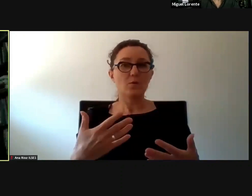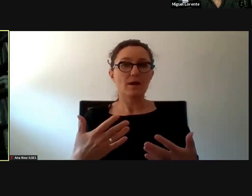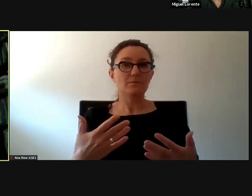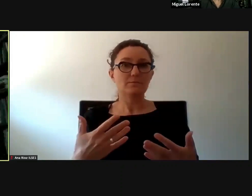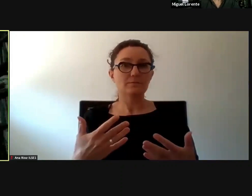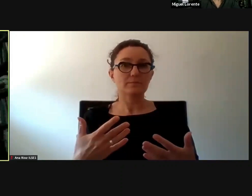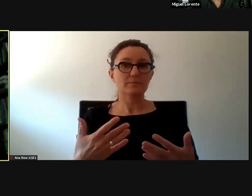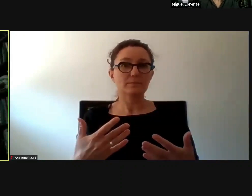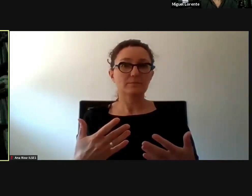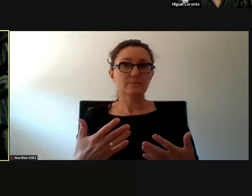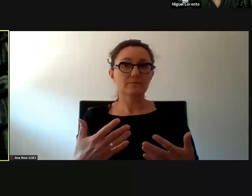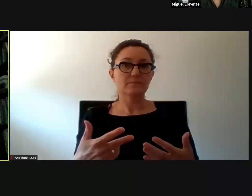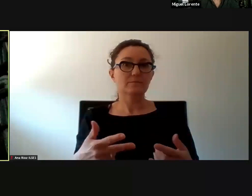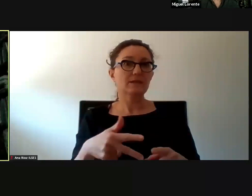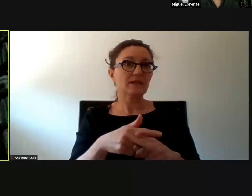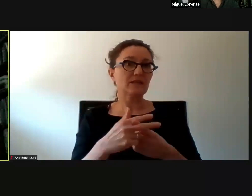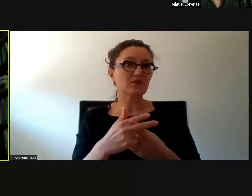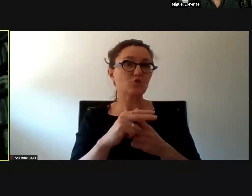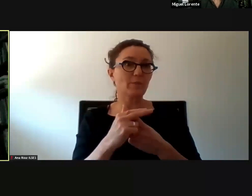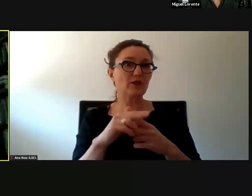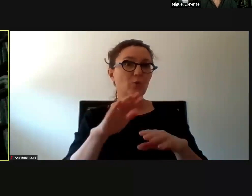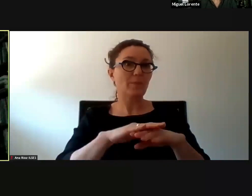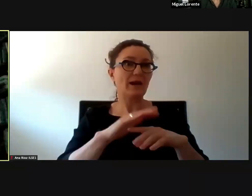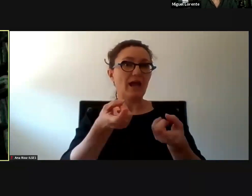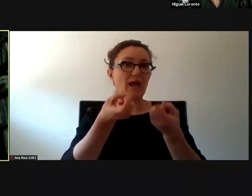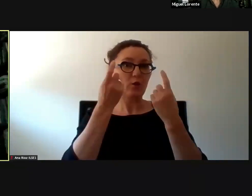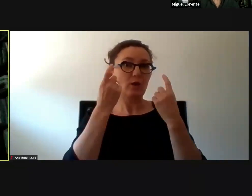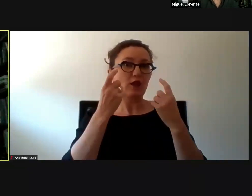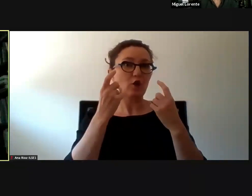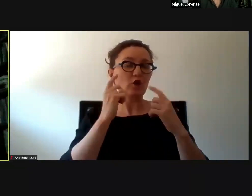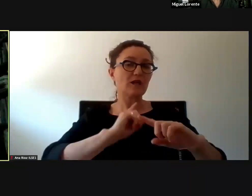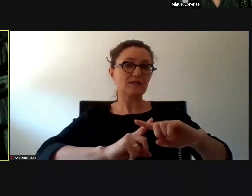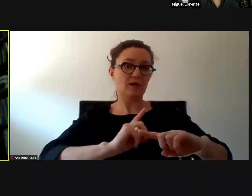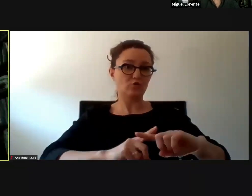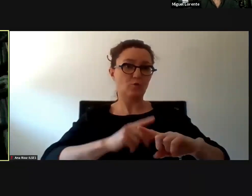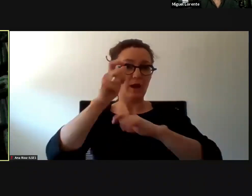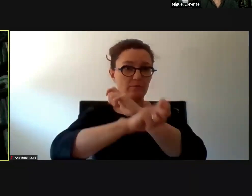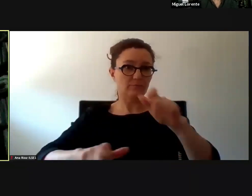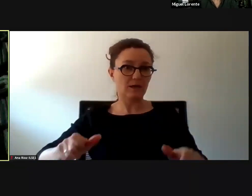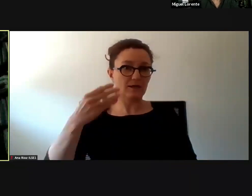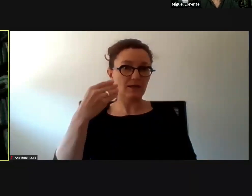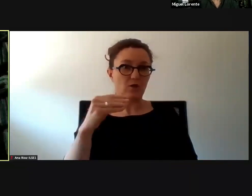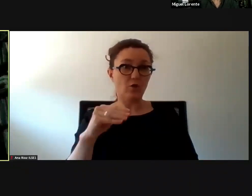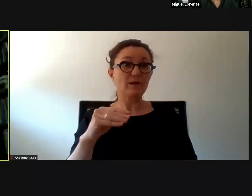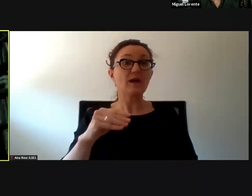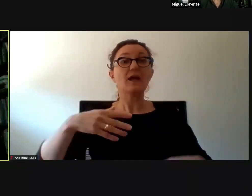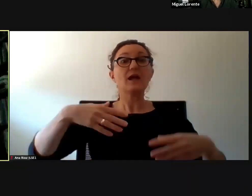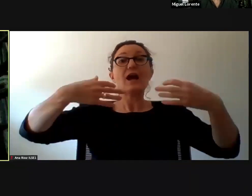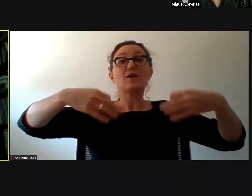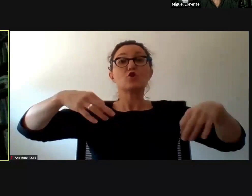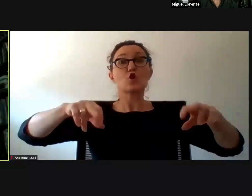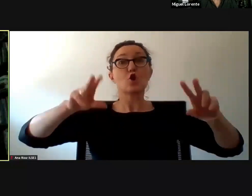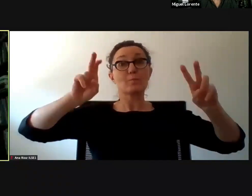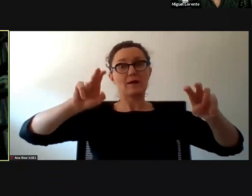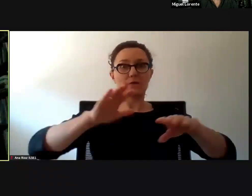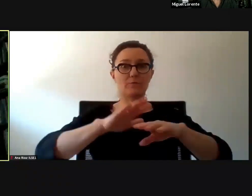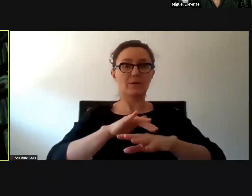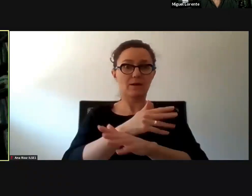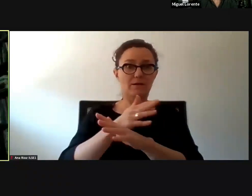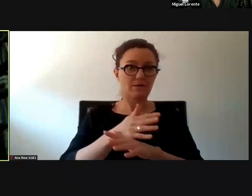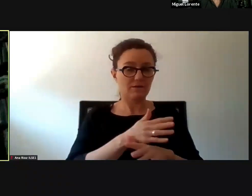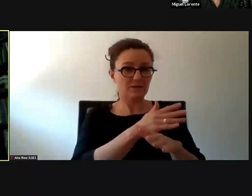el instrumento de educación sexual en gente joven y en la referencia para normalizar las relaciones sexuales. Entonces, creo que